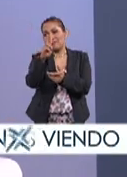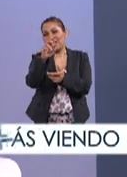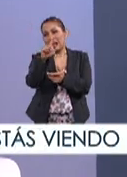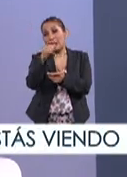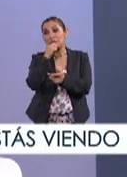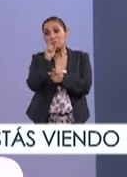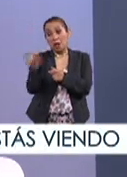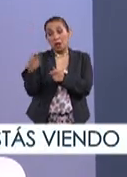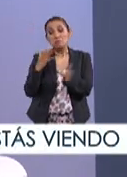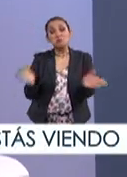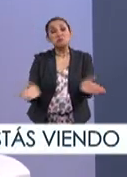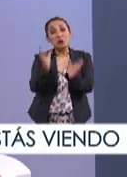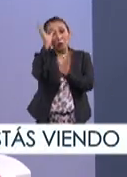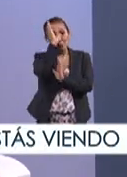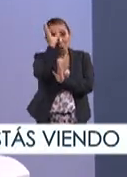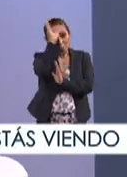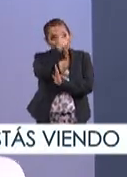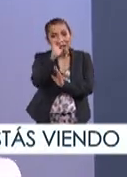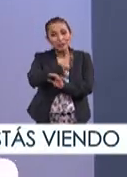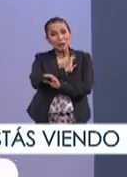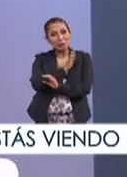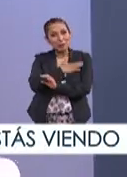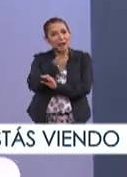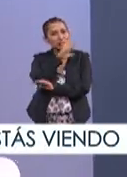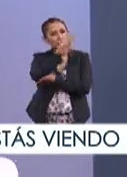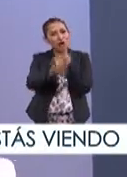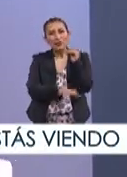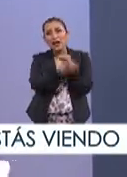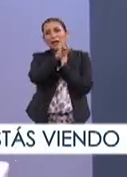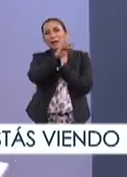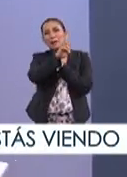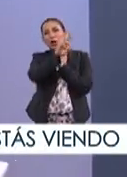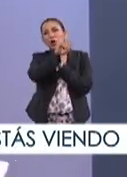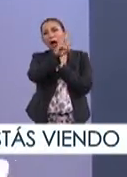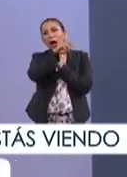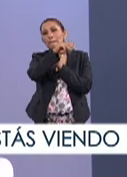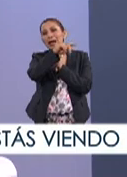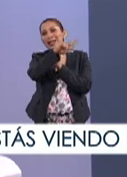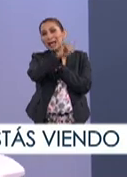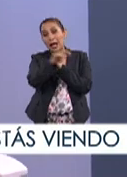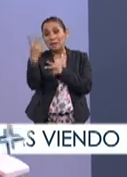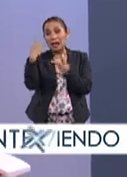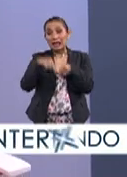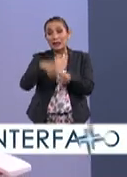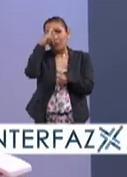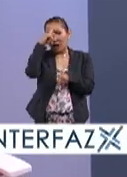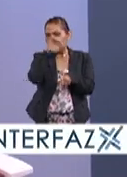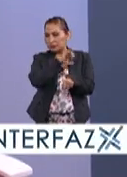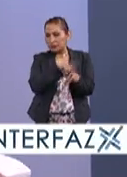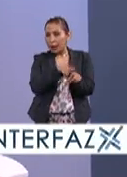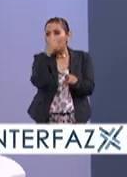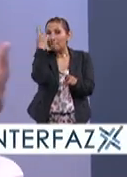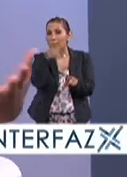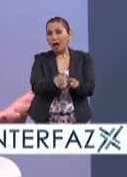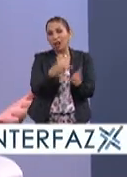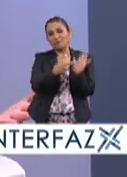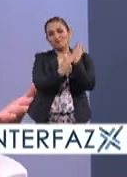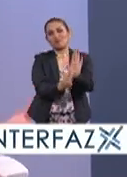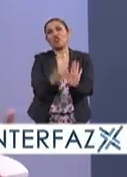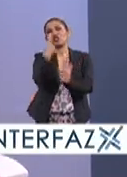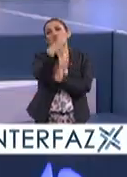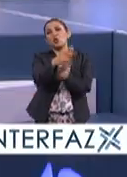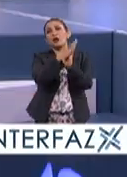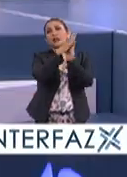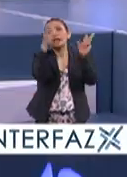ha sido un gran promotor de la cultura en España y en toda Iberoamérica, y viene a México en esta ocasión muy especial, pues a presentar